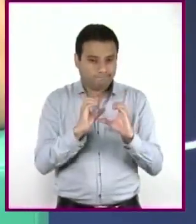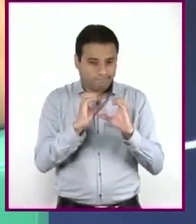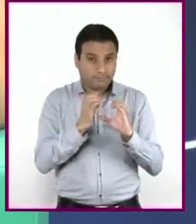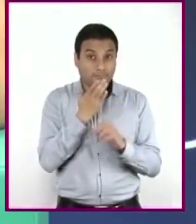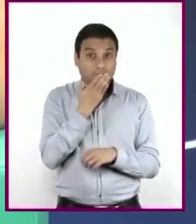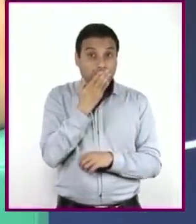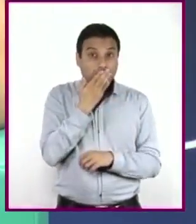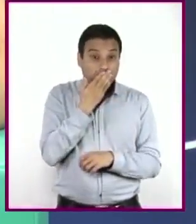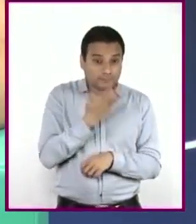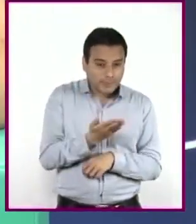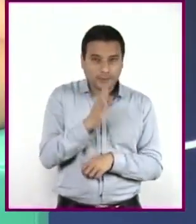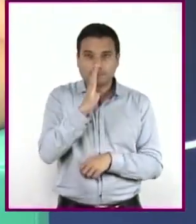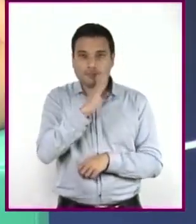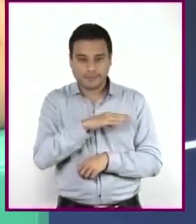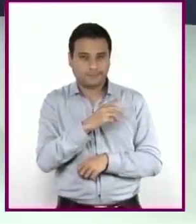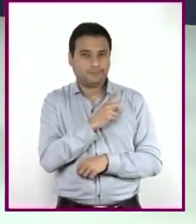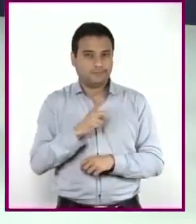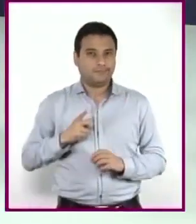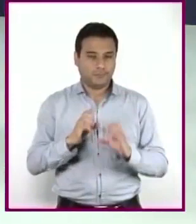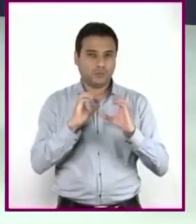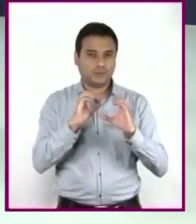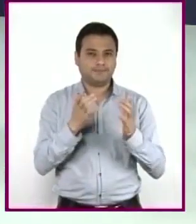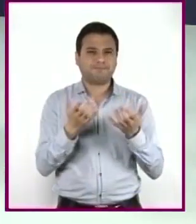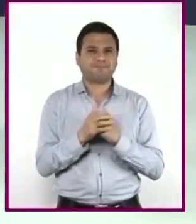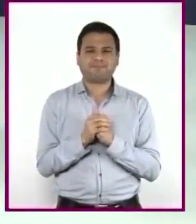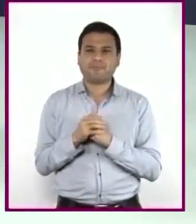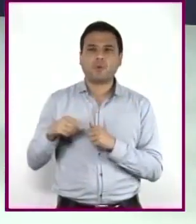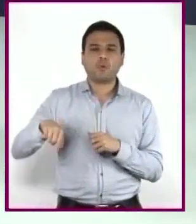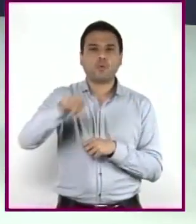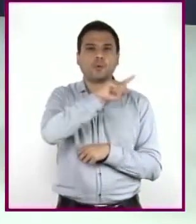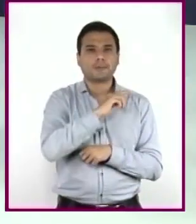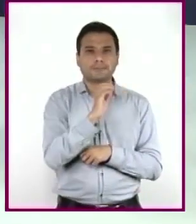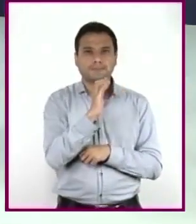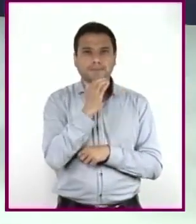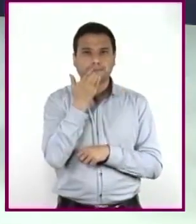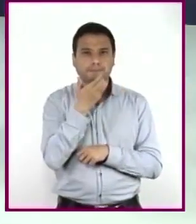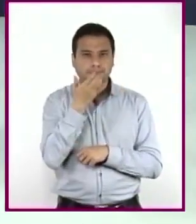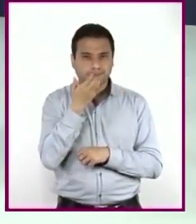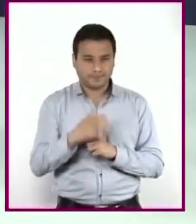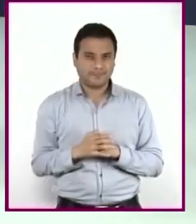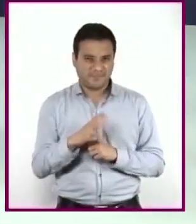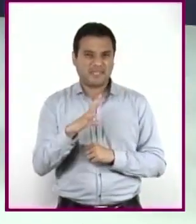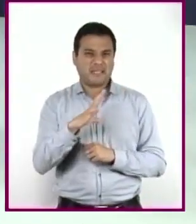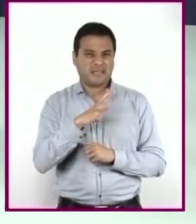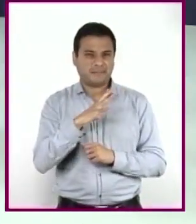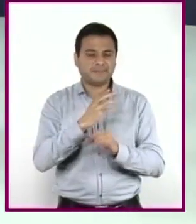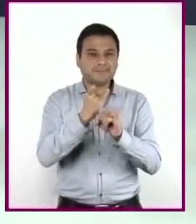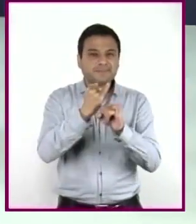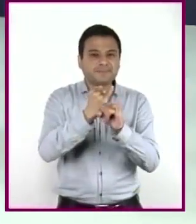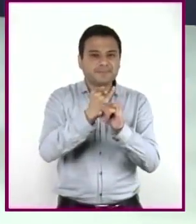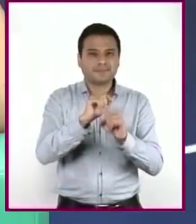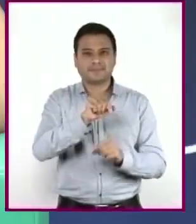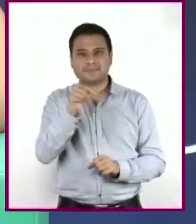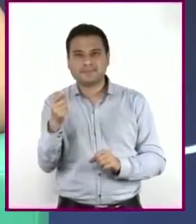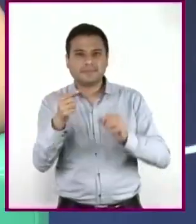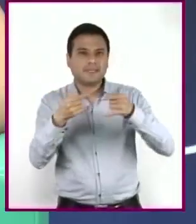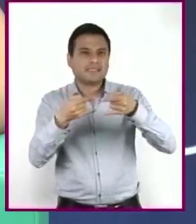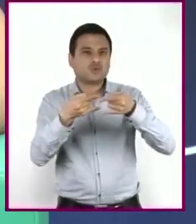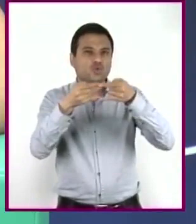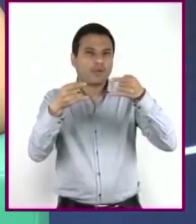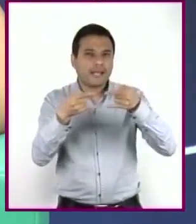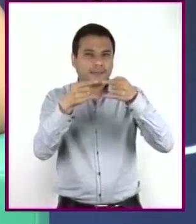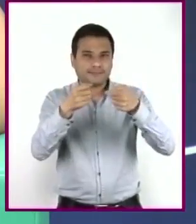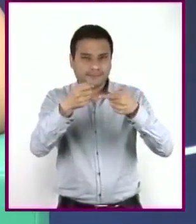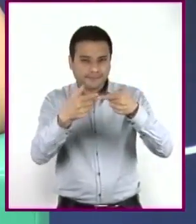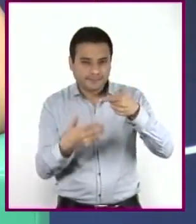que ya se pasa. Nosotros, por lo general, siempre tenemos un historial de búsquedas. Actualmente las redes sociales